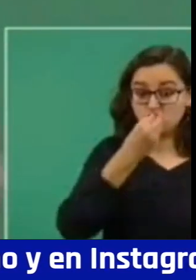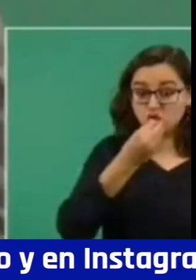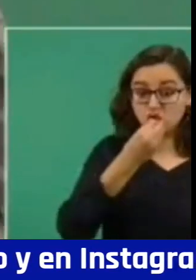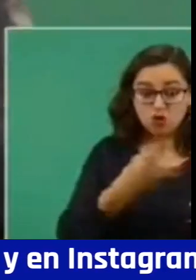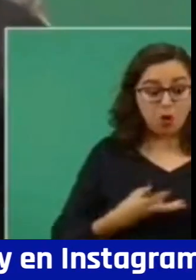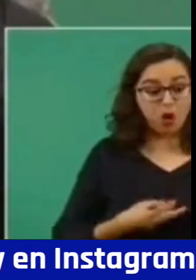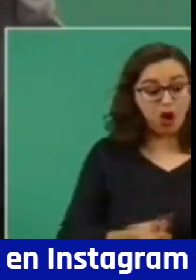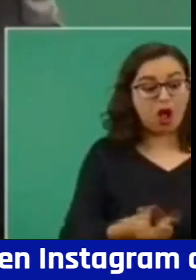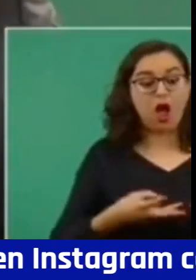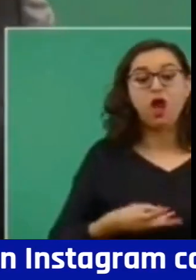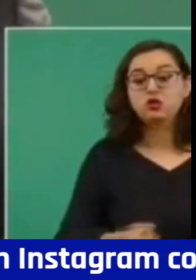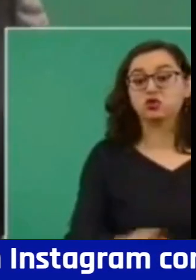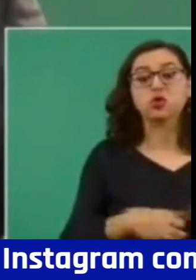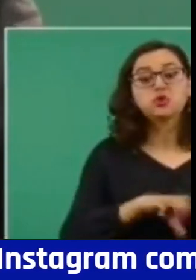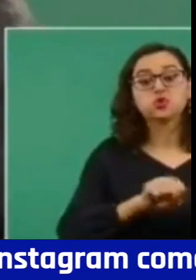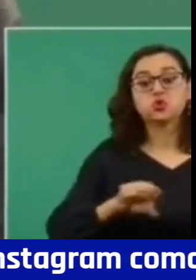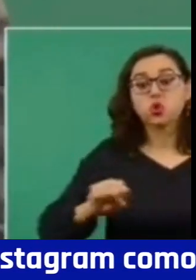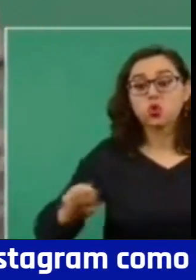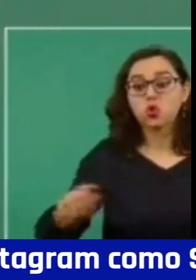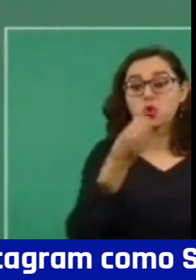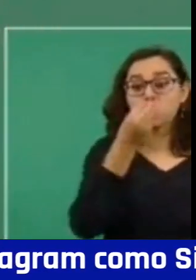Una gran denuncia, ¿no?